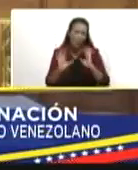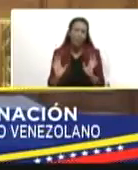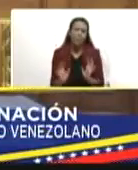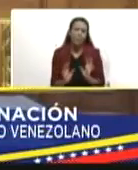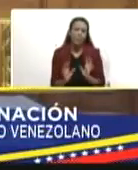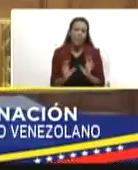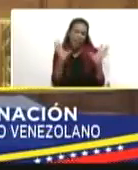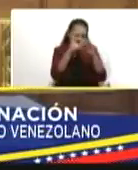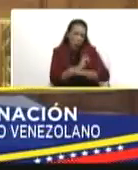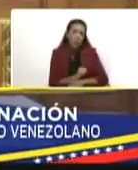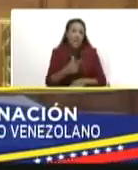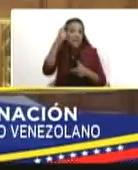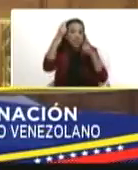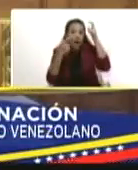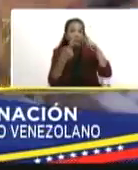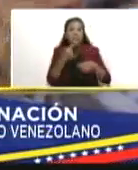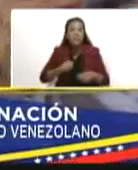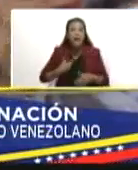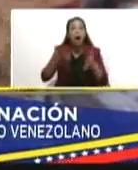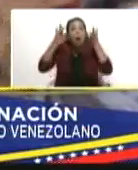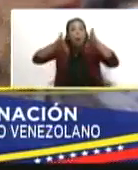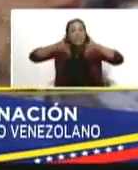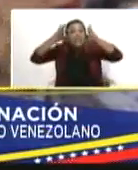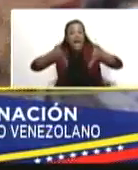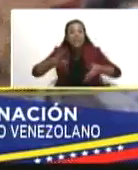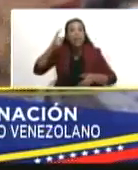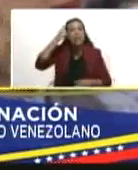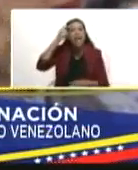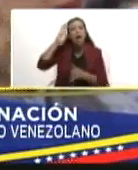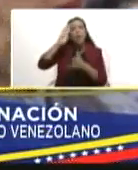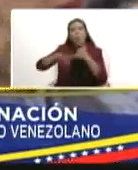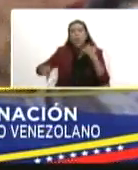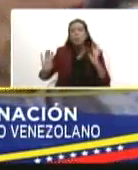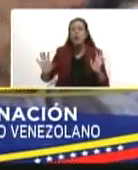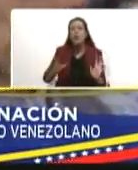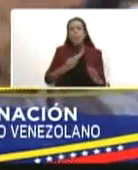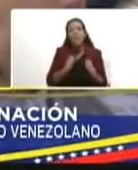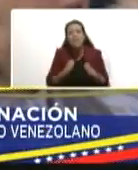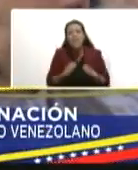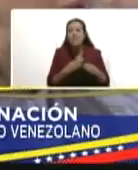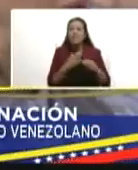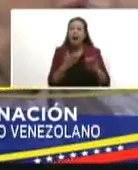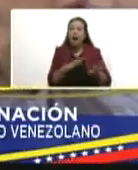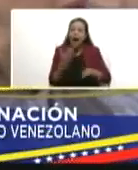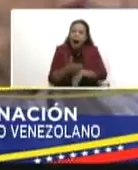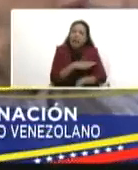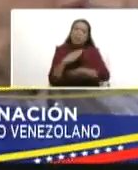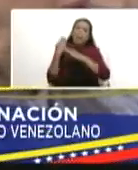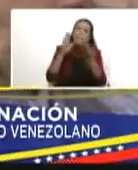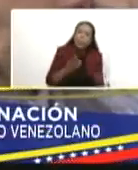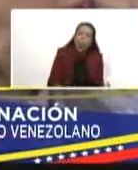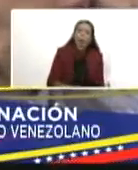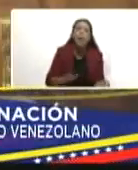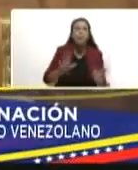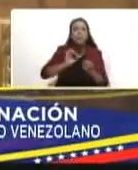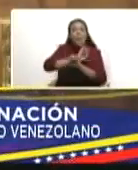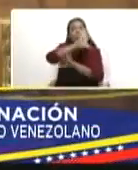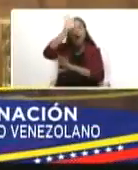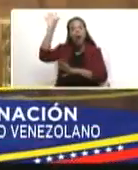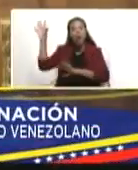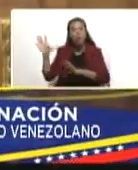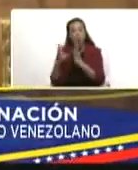postcat Chávez no decía en esos días finales antes de despedirse de esta vida y pasar a vida